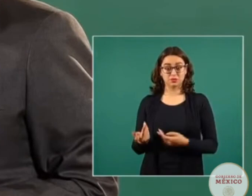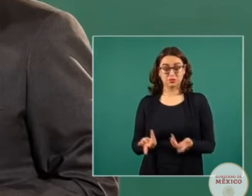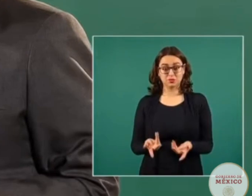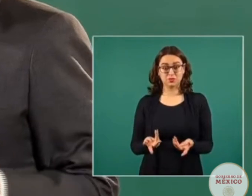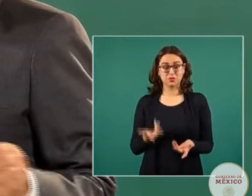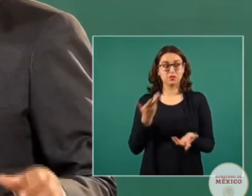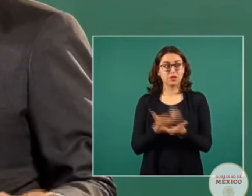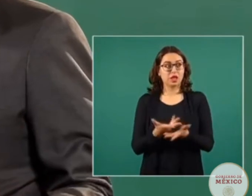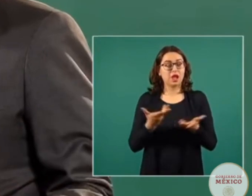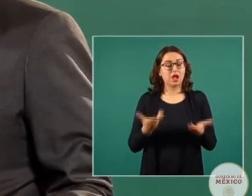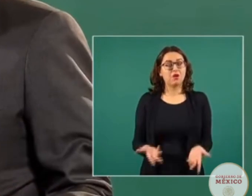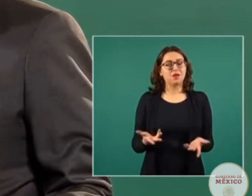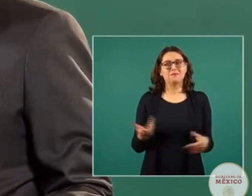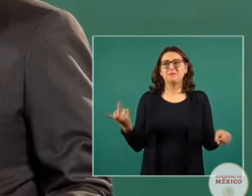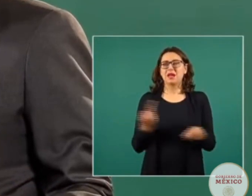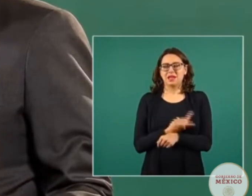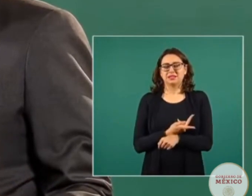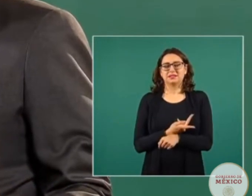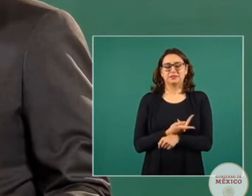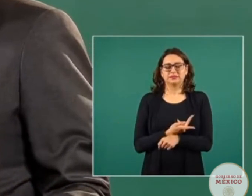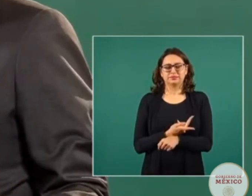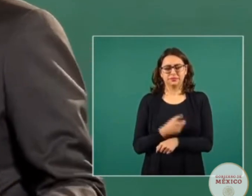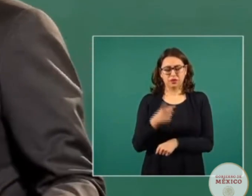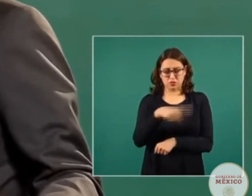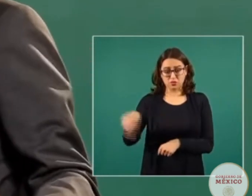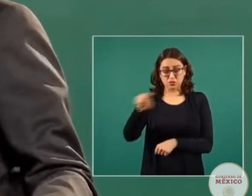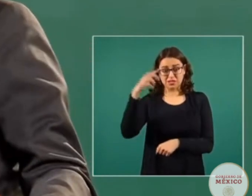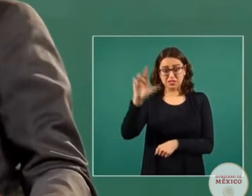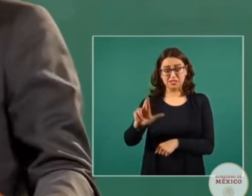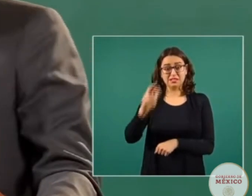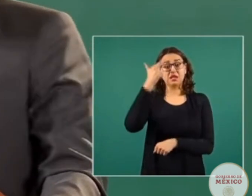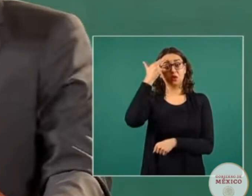lo que sucedió cuando la revolución